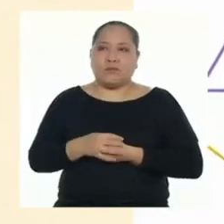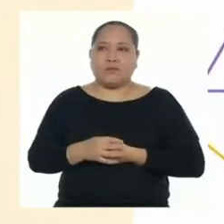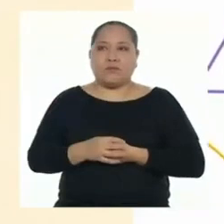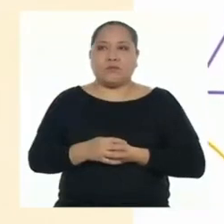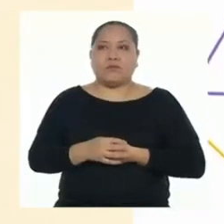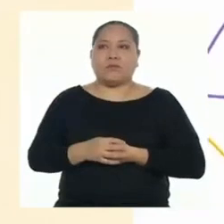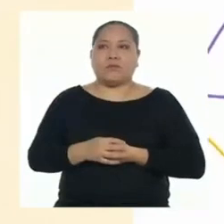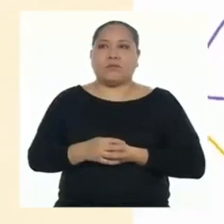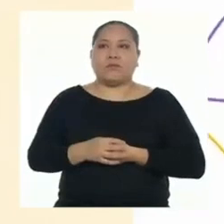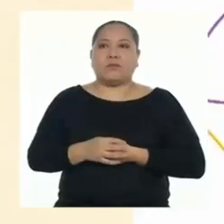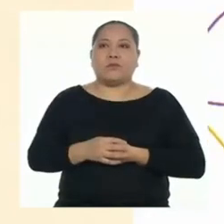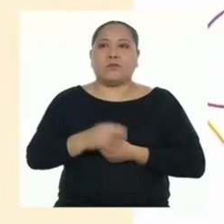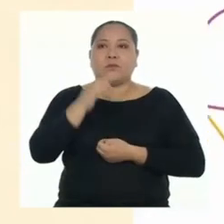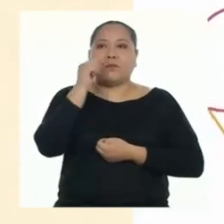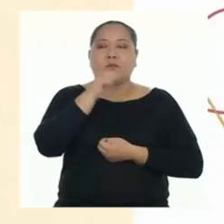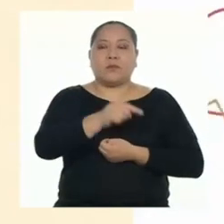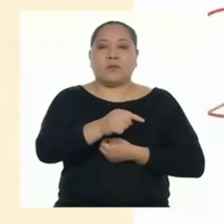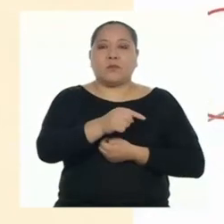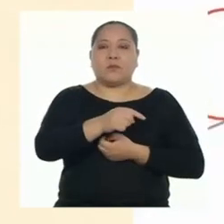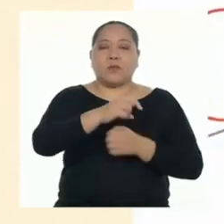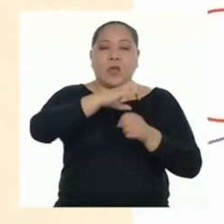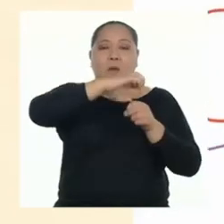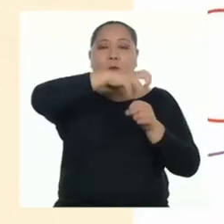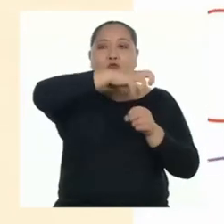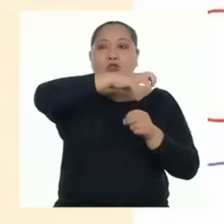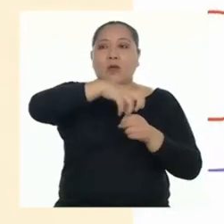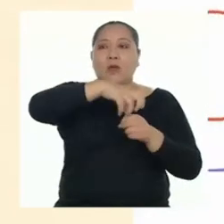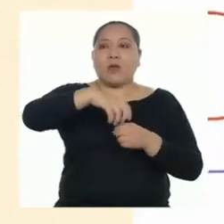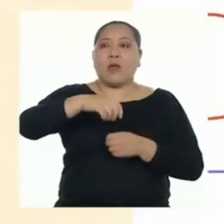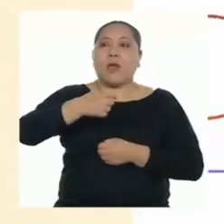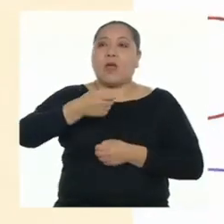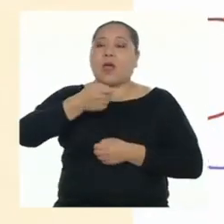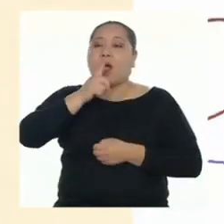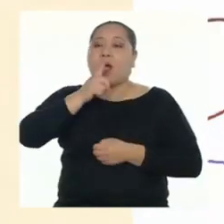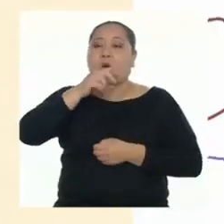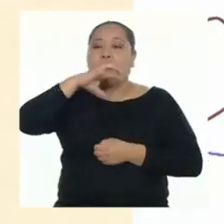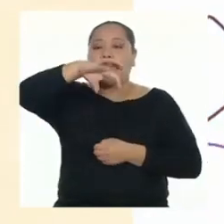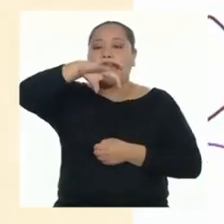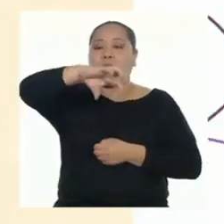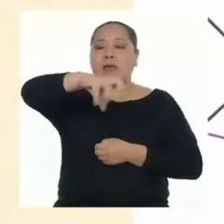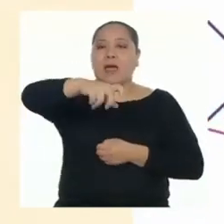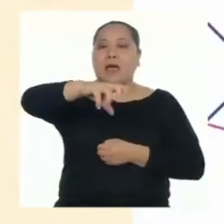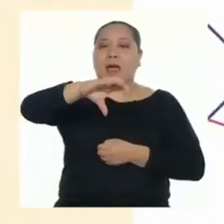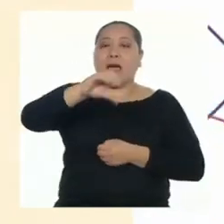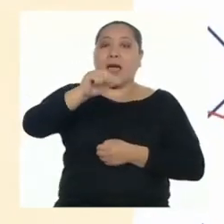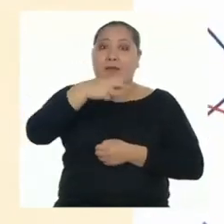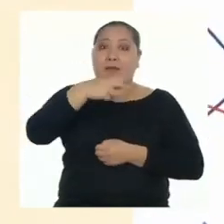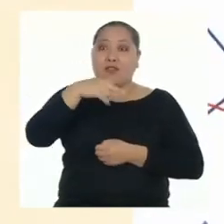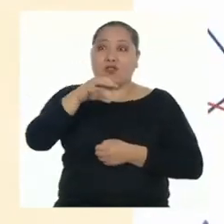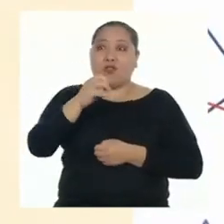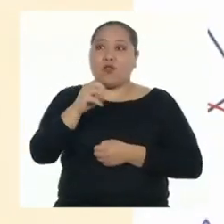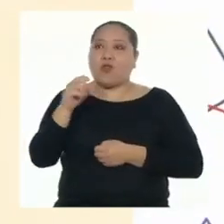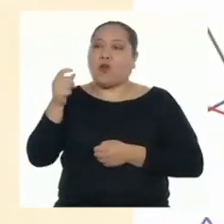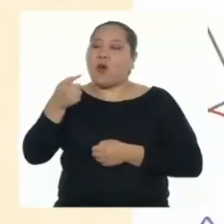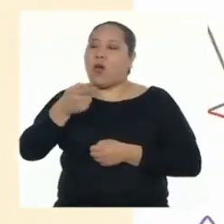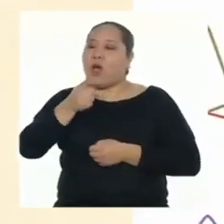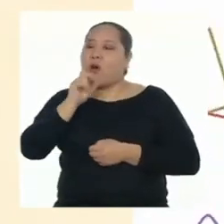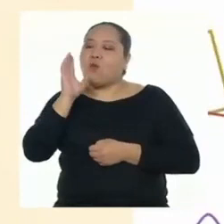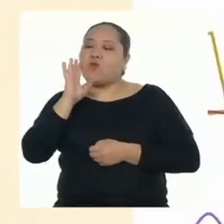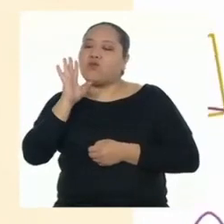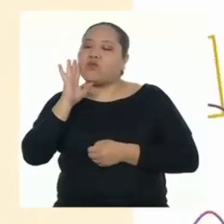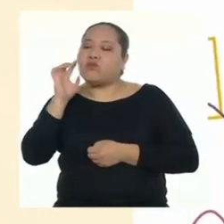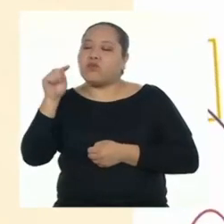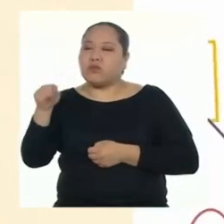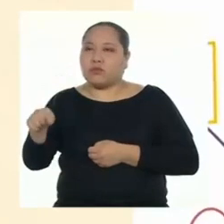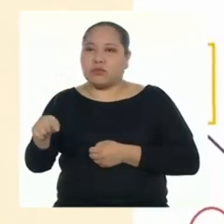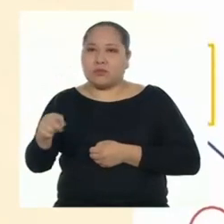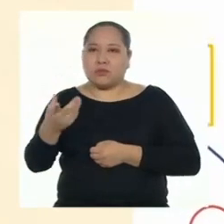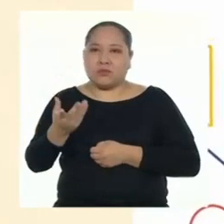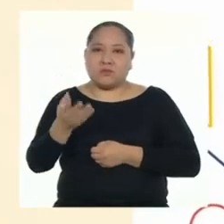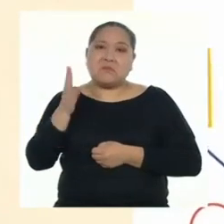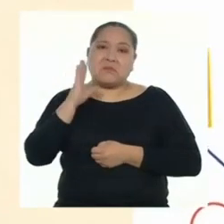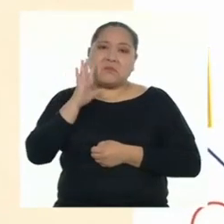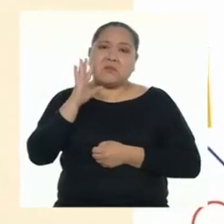mineral, potable y de charco. Quizá, chicas y chicos, no consiguieron agua de charco, pero si contaminaron un poco de agua para el